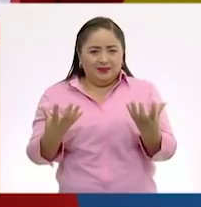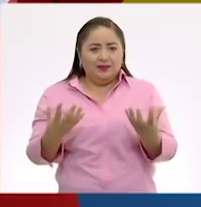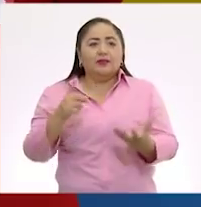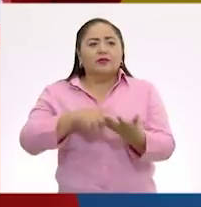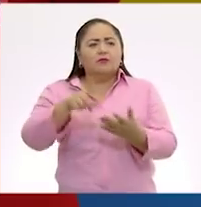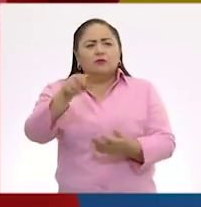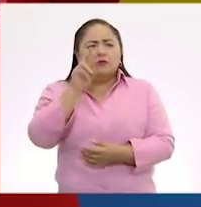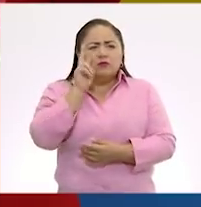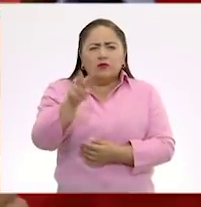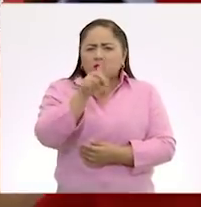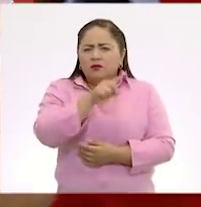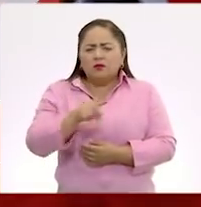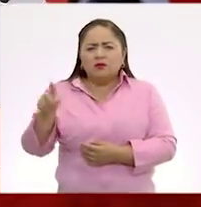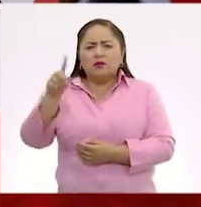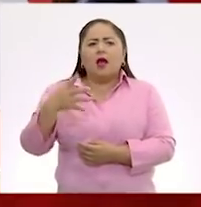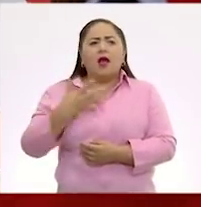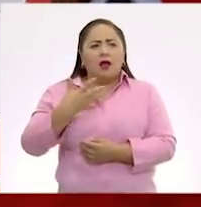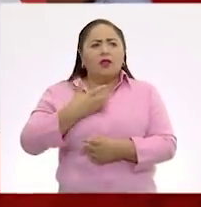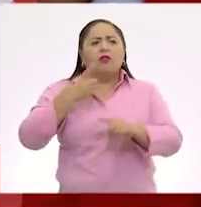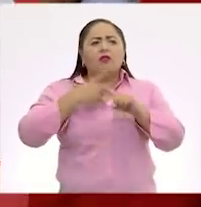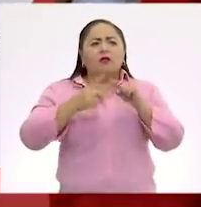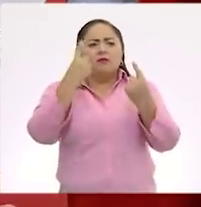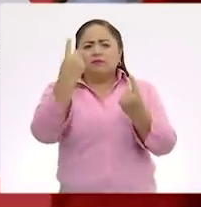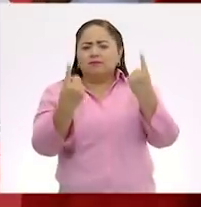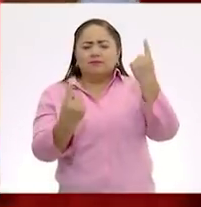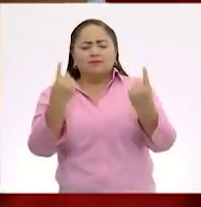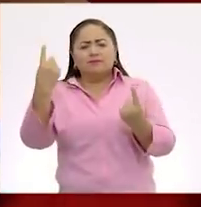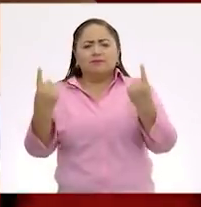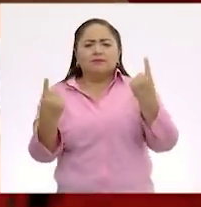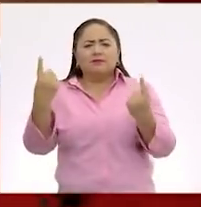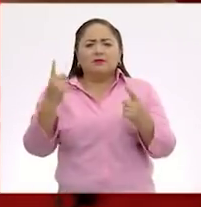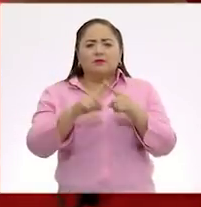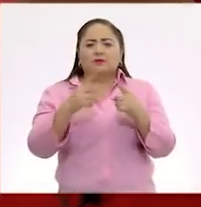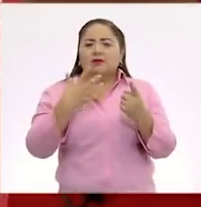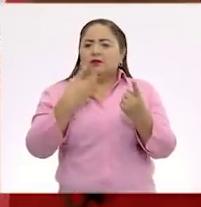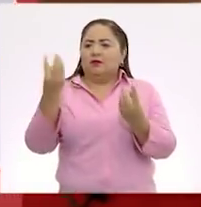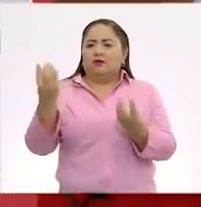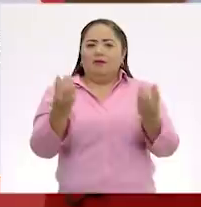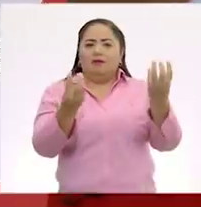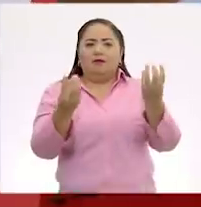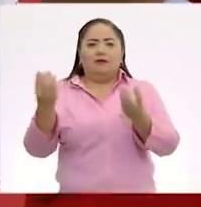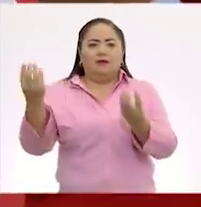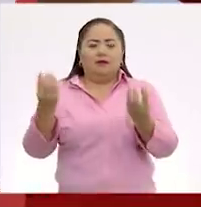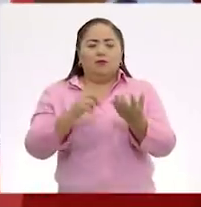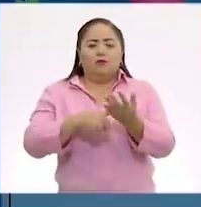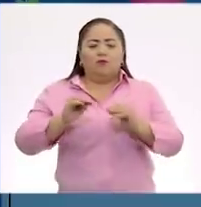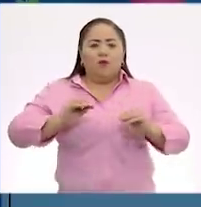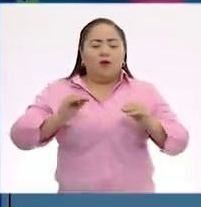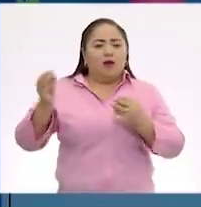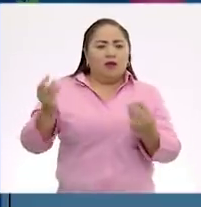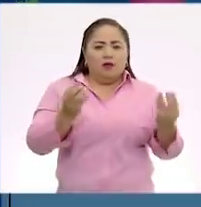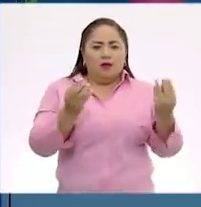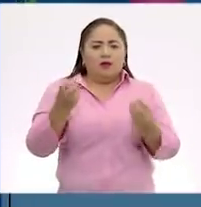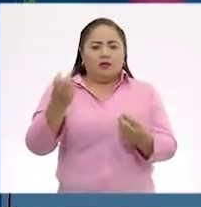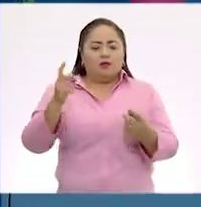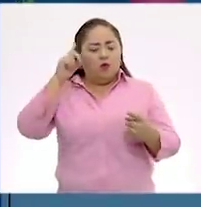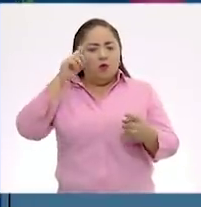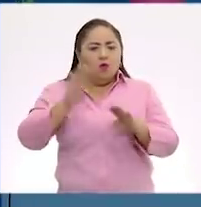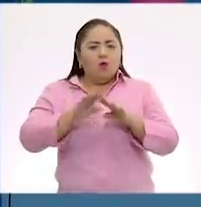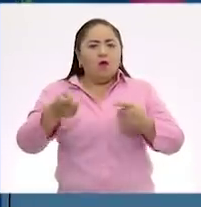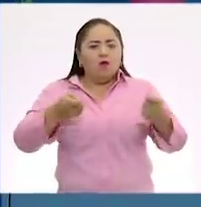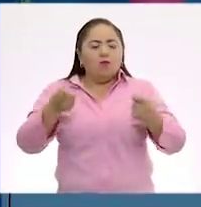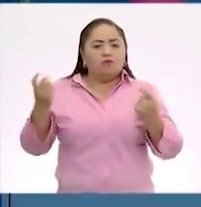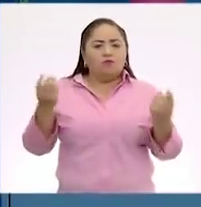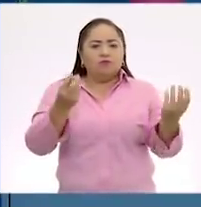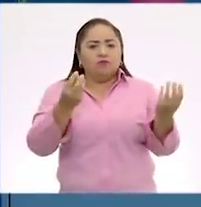manera, observamos que hay partes que están colgando y tienen este movimiento y este equilibrio, de tal